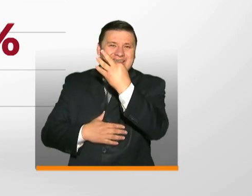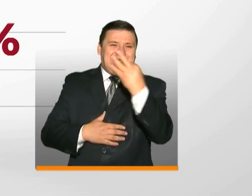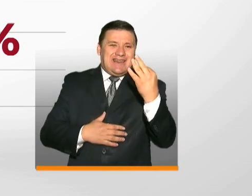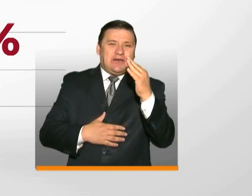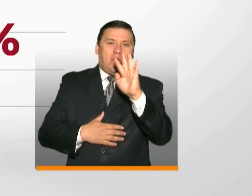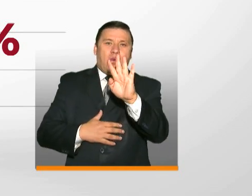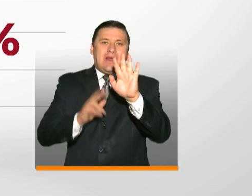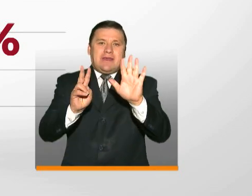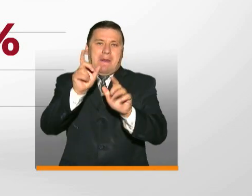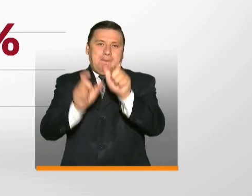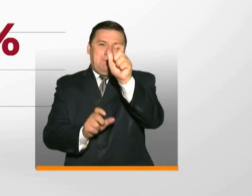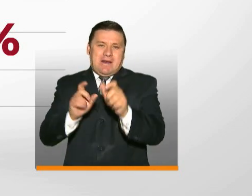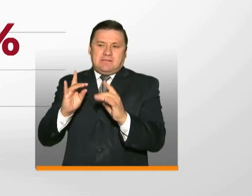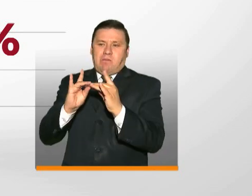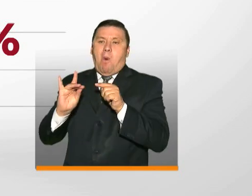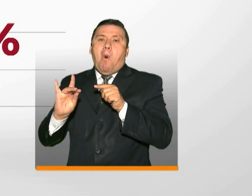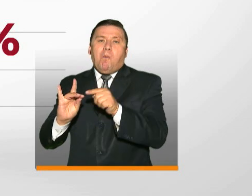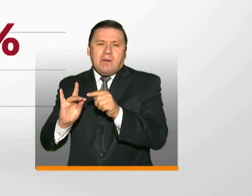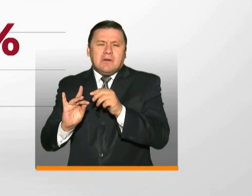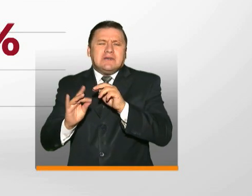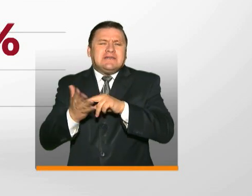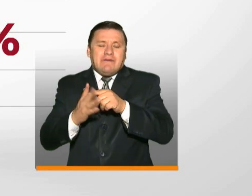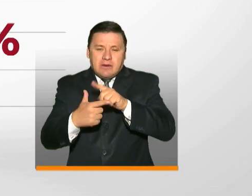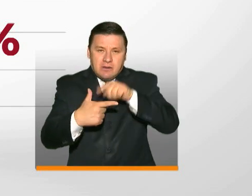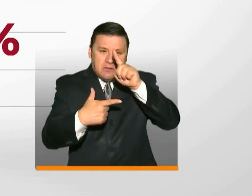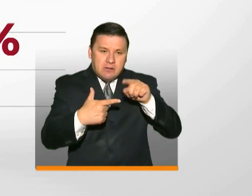347 personas, lo que equivale al